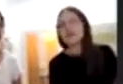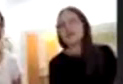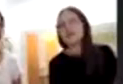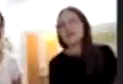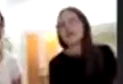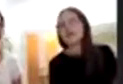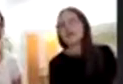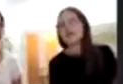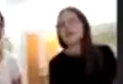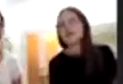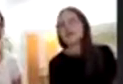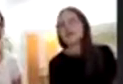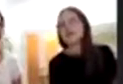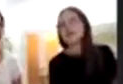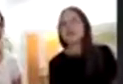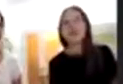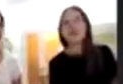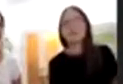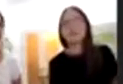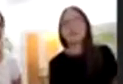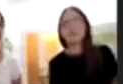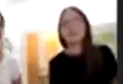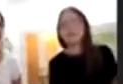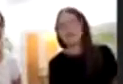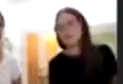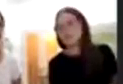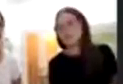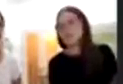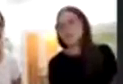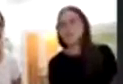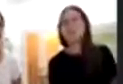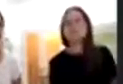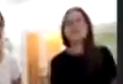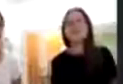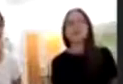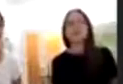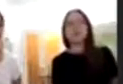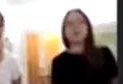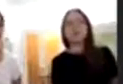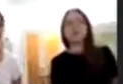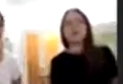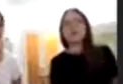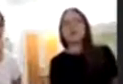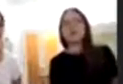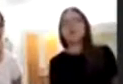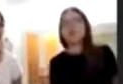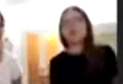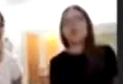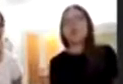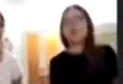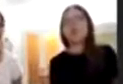interesante para la planificación de las ciudades y de sus territorios. Y